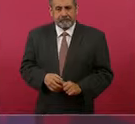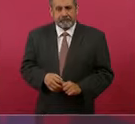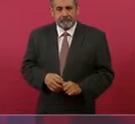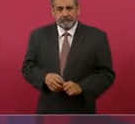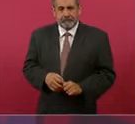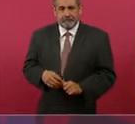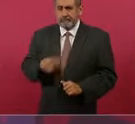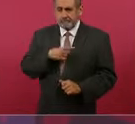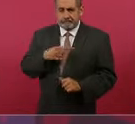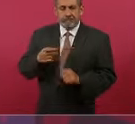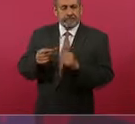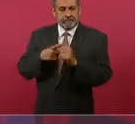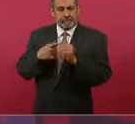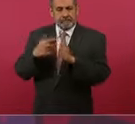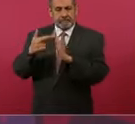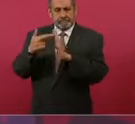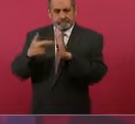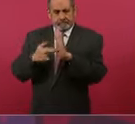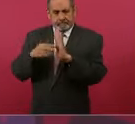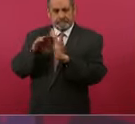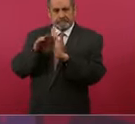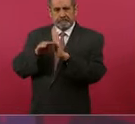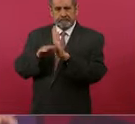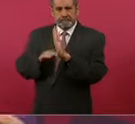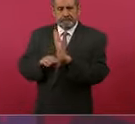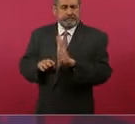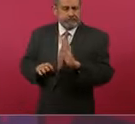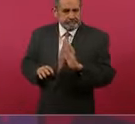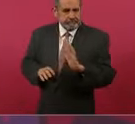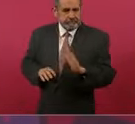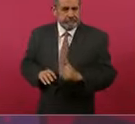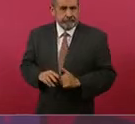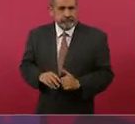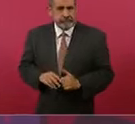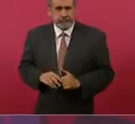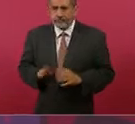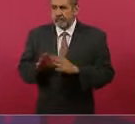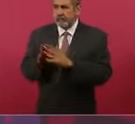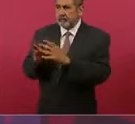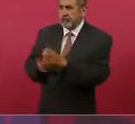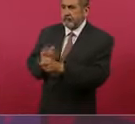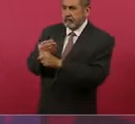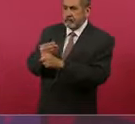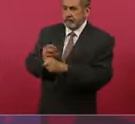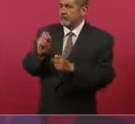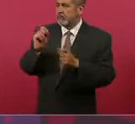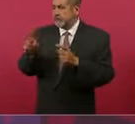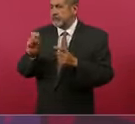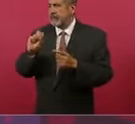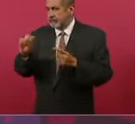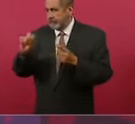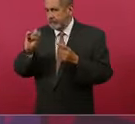fijar reglas, porque ¿cómo reparamos el daño